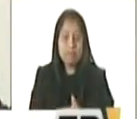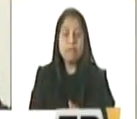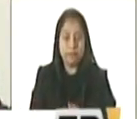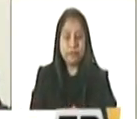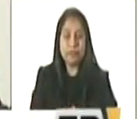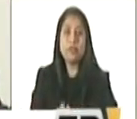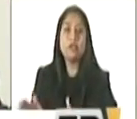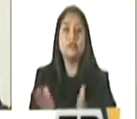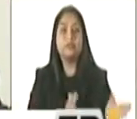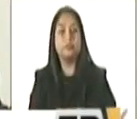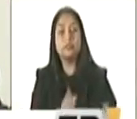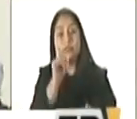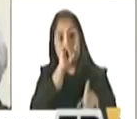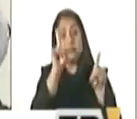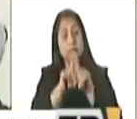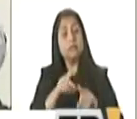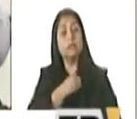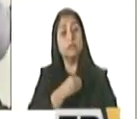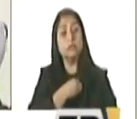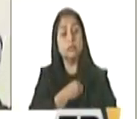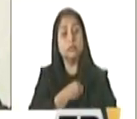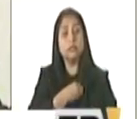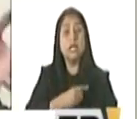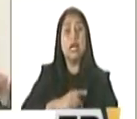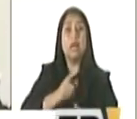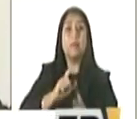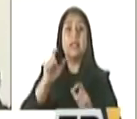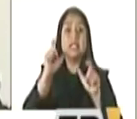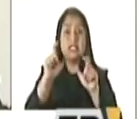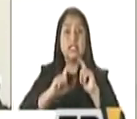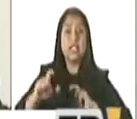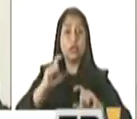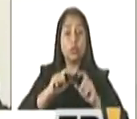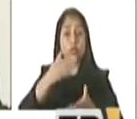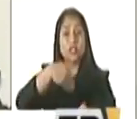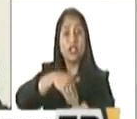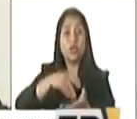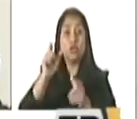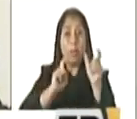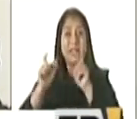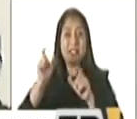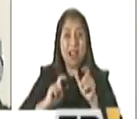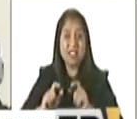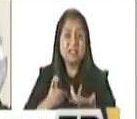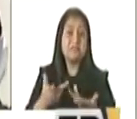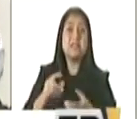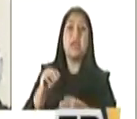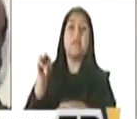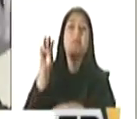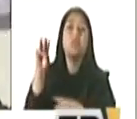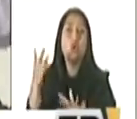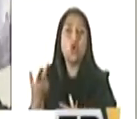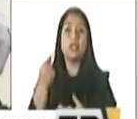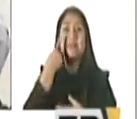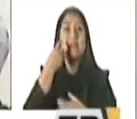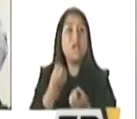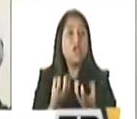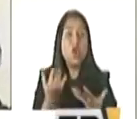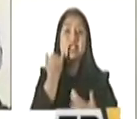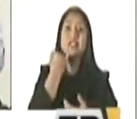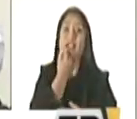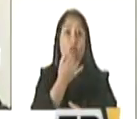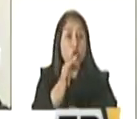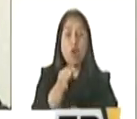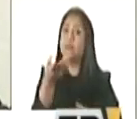También quiero decirles que los centros comerciales permanecerán cerrados, porque queremos evitar la posibilidad de